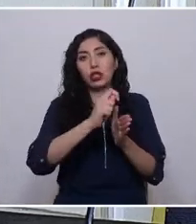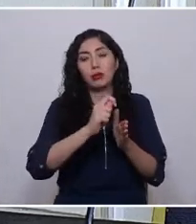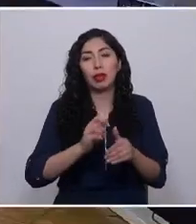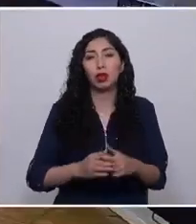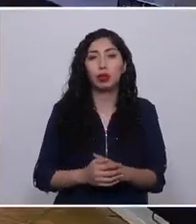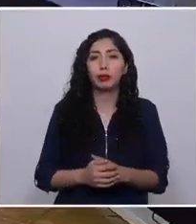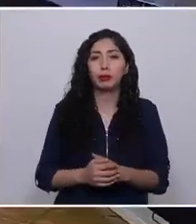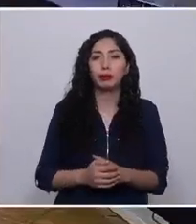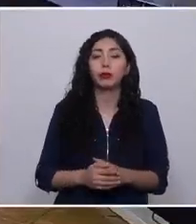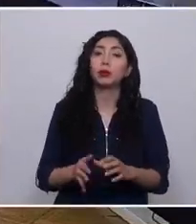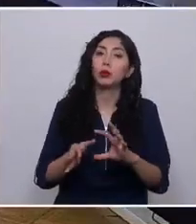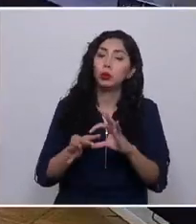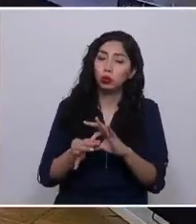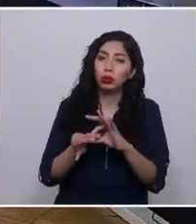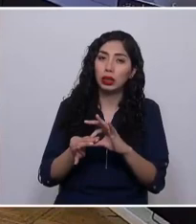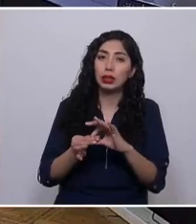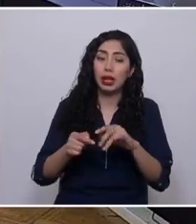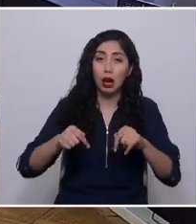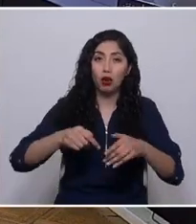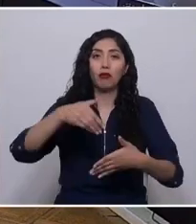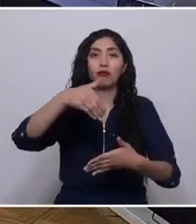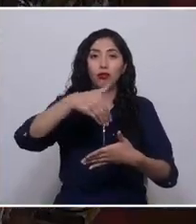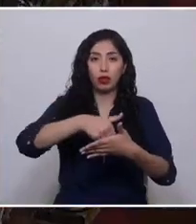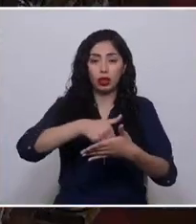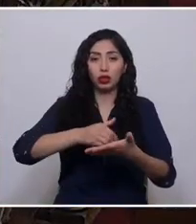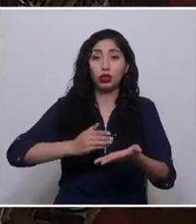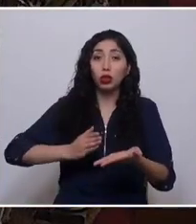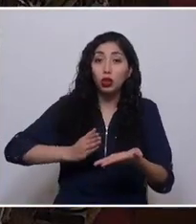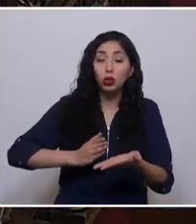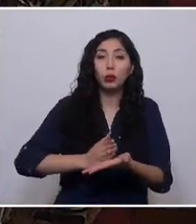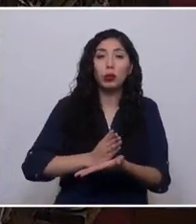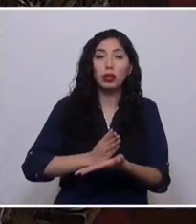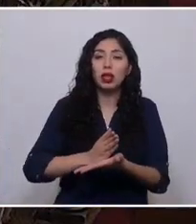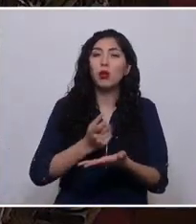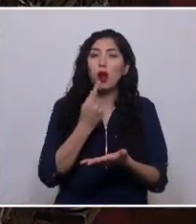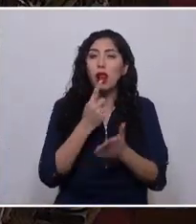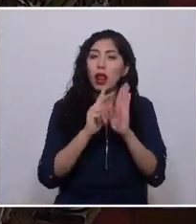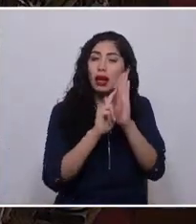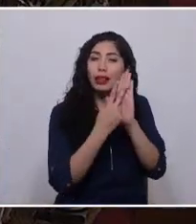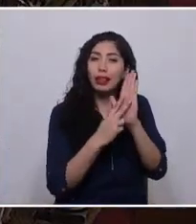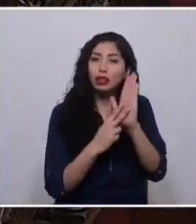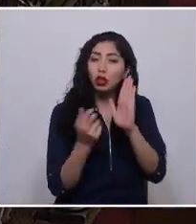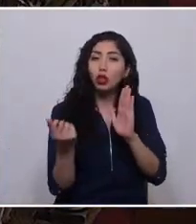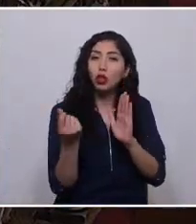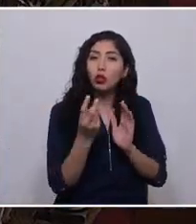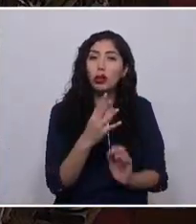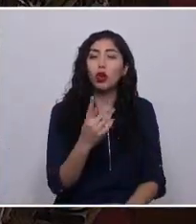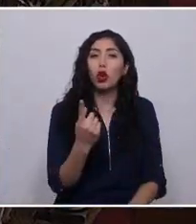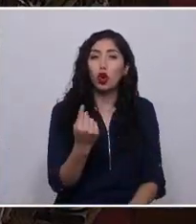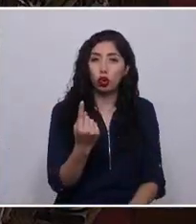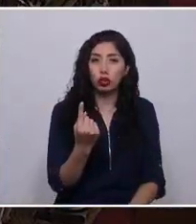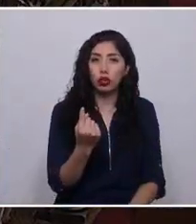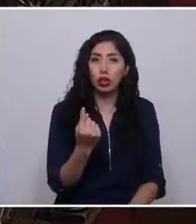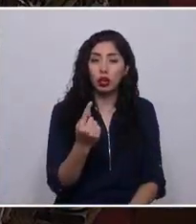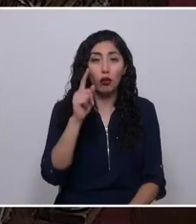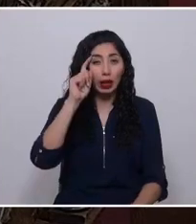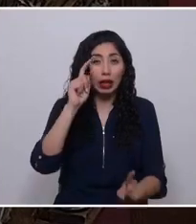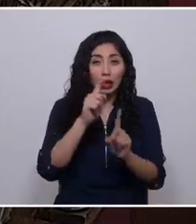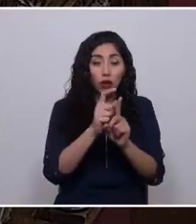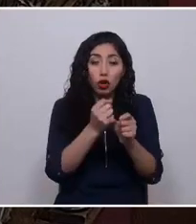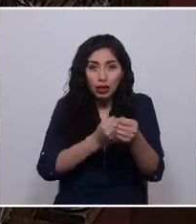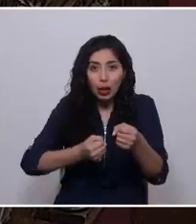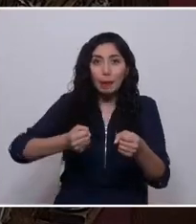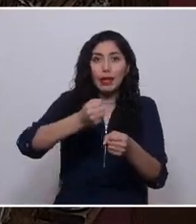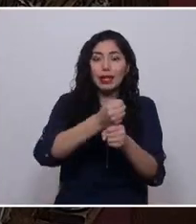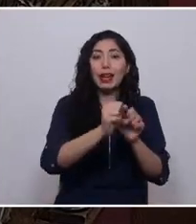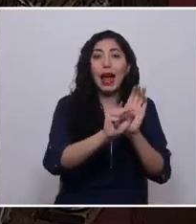Muchas gracias. Se somete a votación la indicación número 11 para reemplazar el